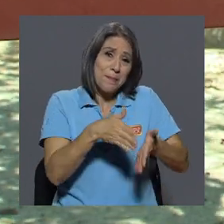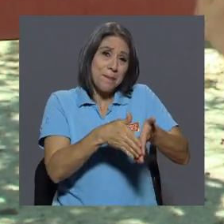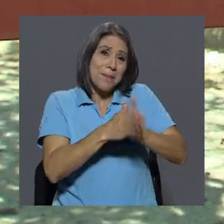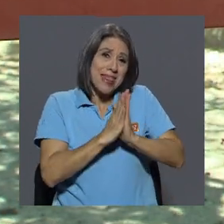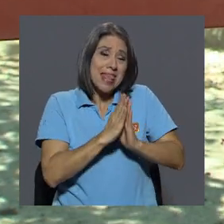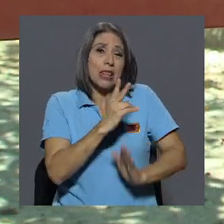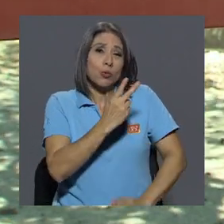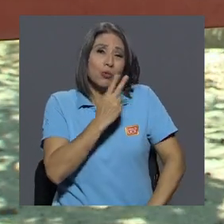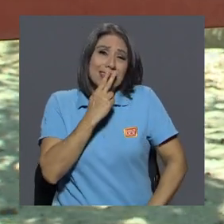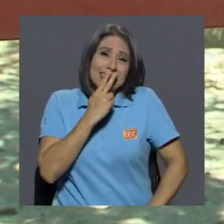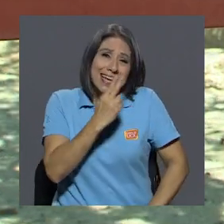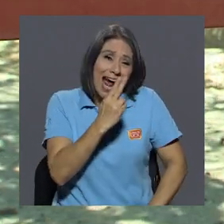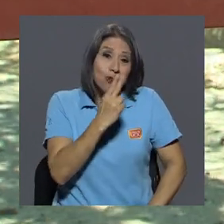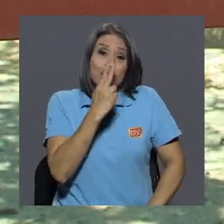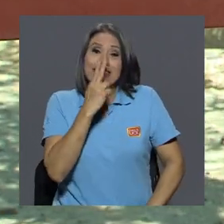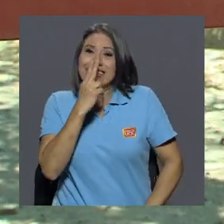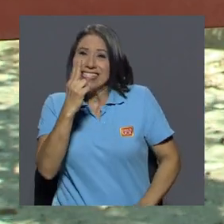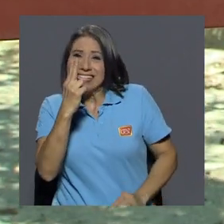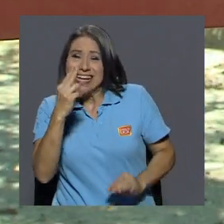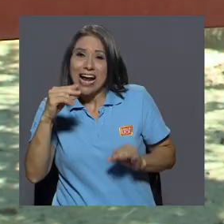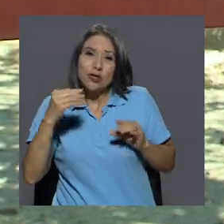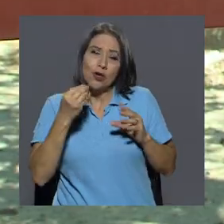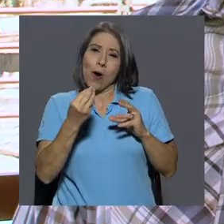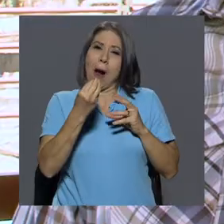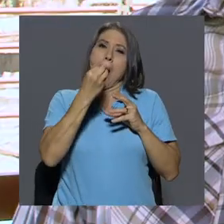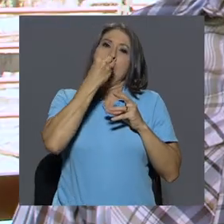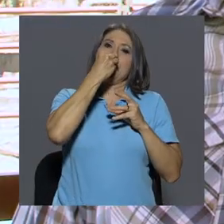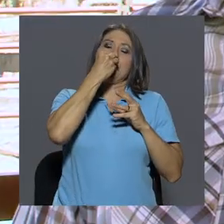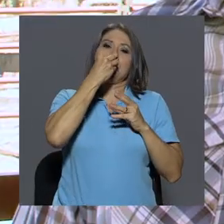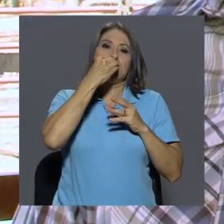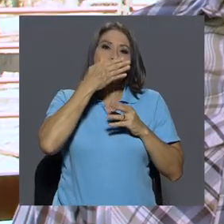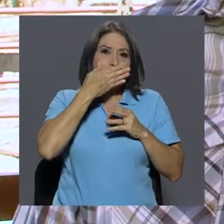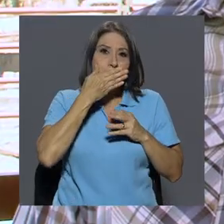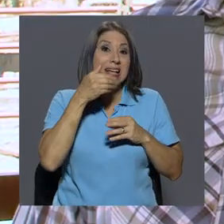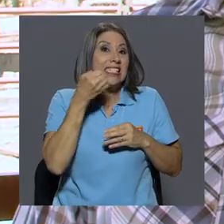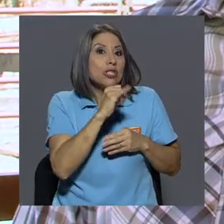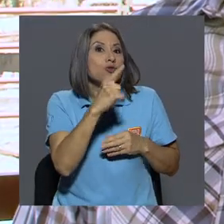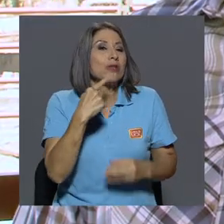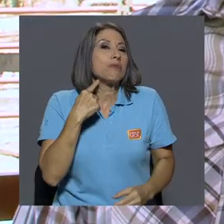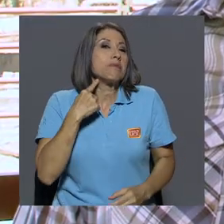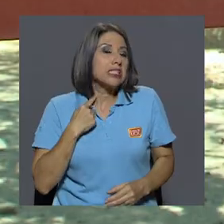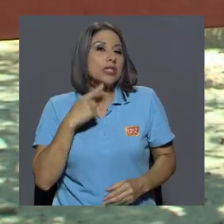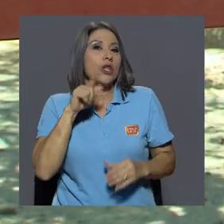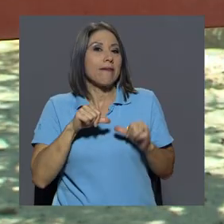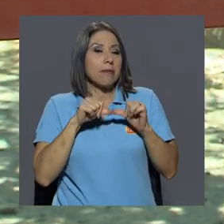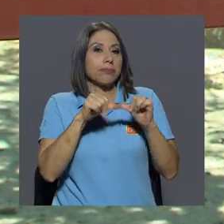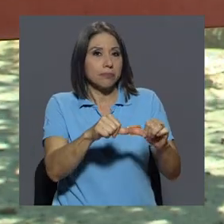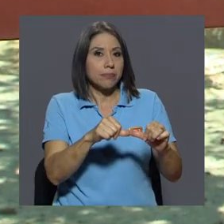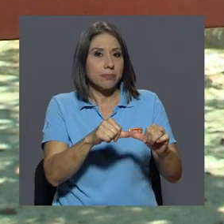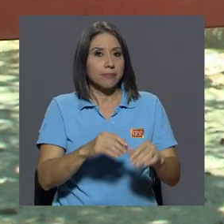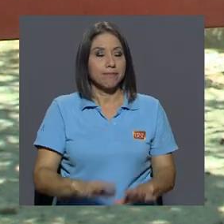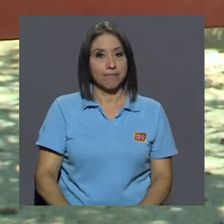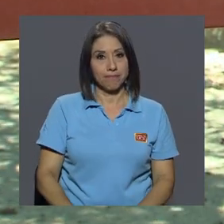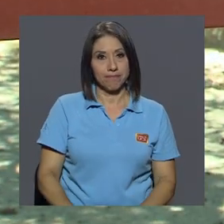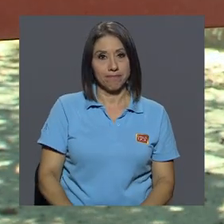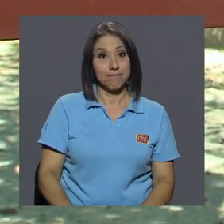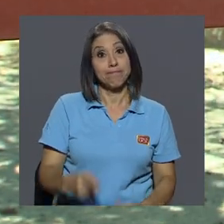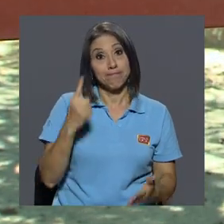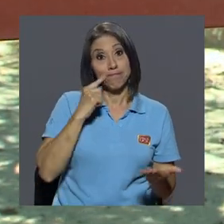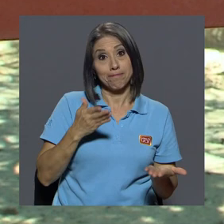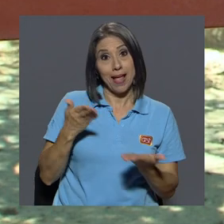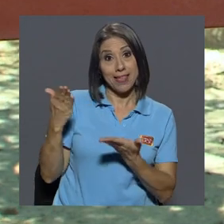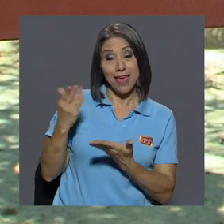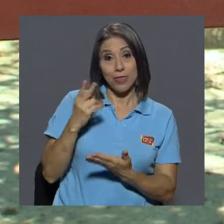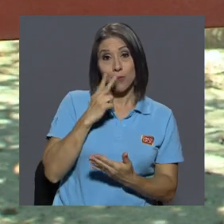cigarro, se lo meto entre la boca con todo y brasa. Si usted tiene un vicio, manténgalo. Aquí ando el